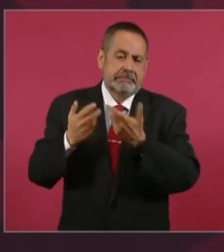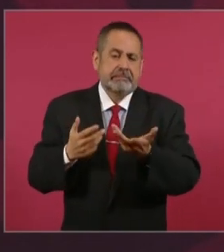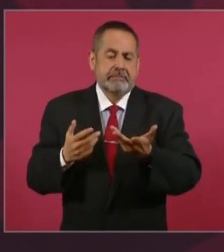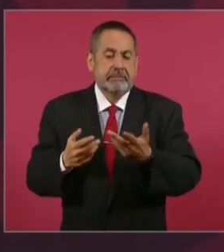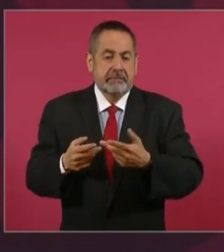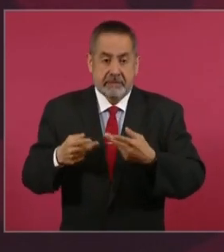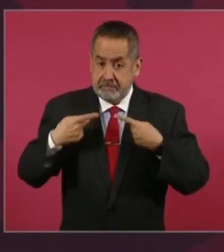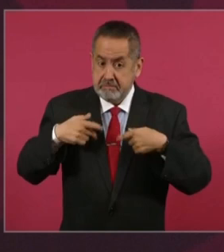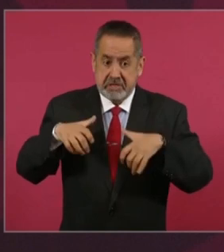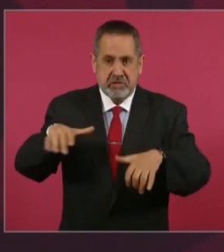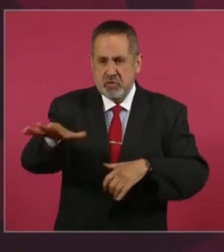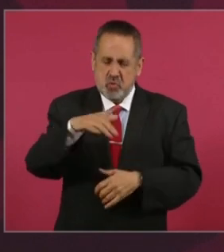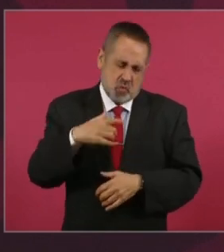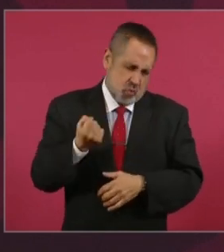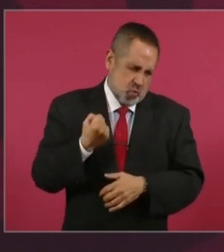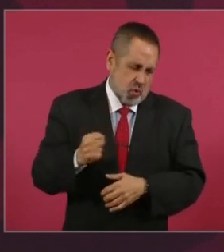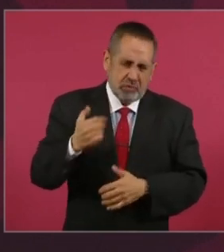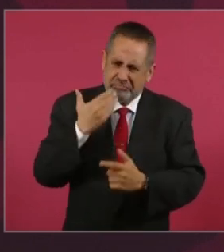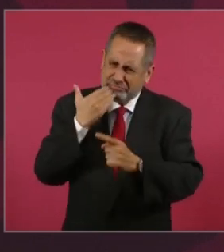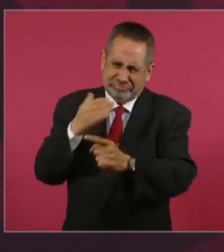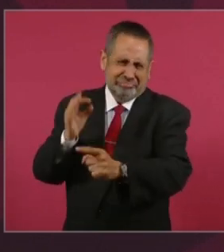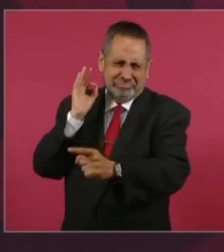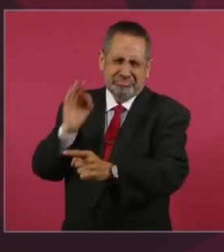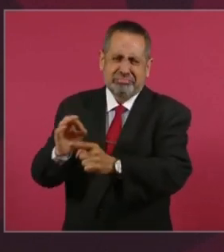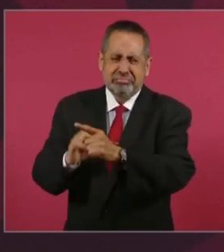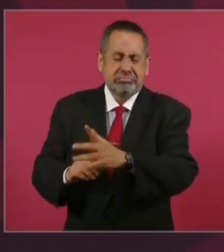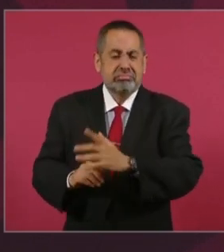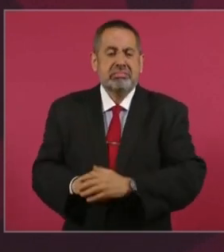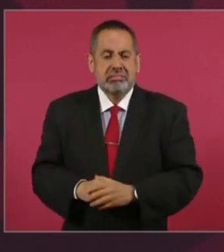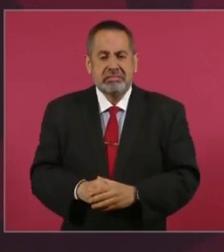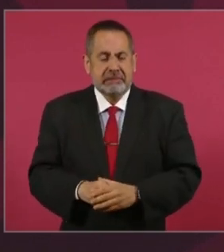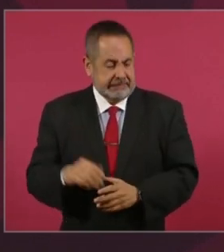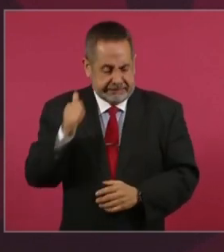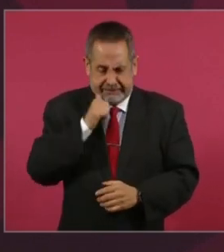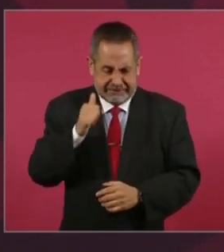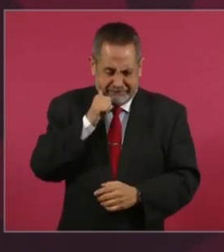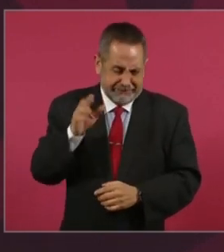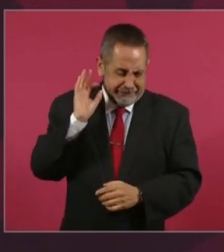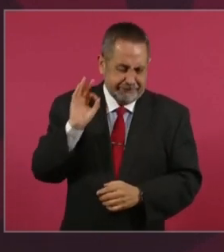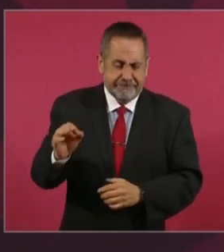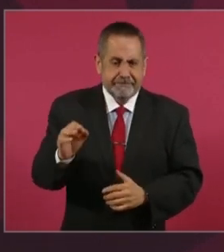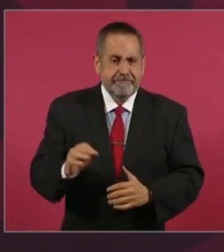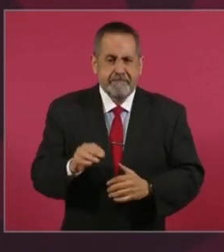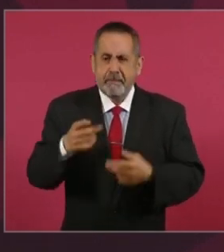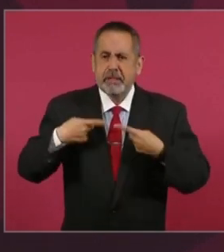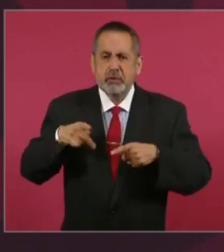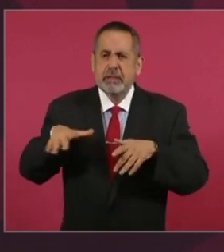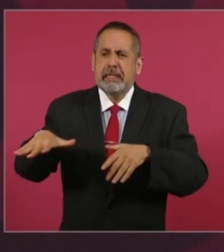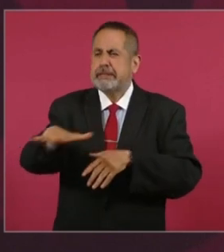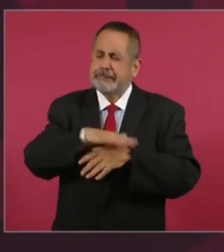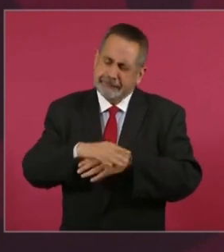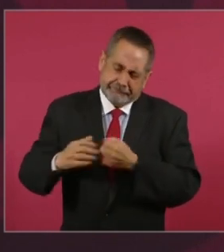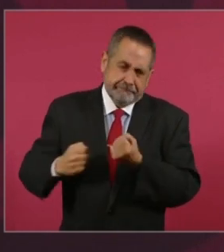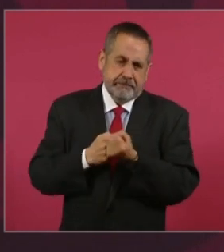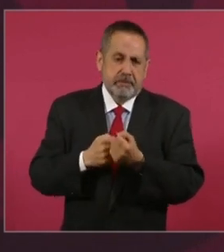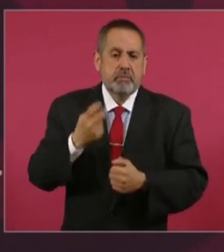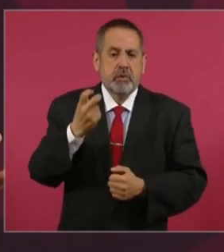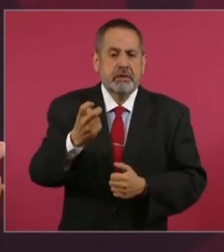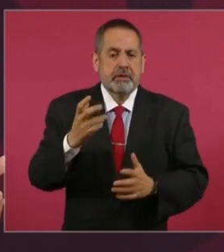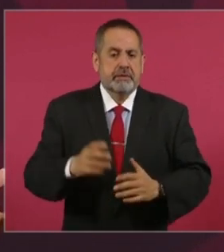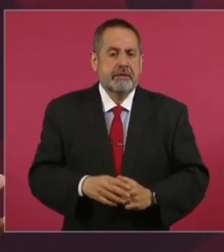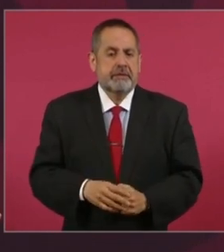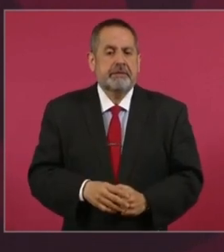porque el pueblo es mucha pieza, siempre es el pueblo. Por eso